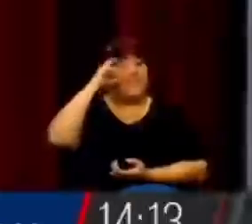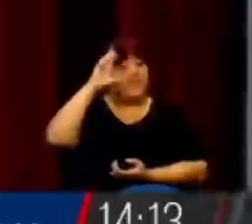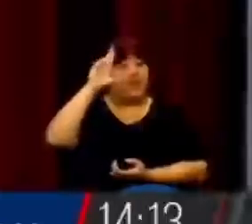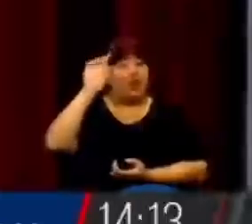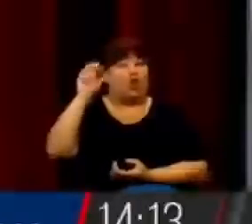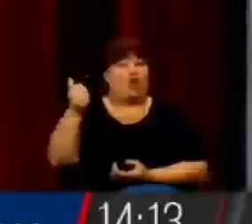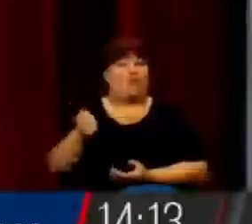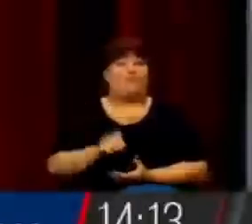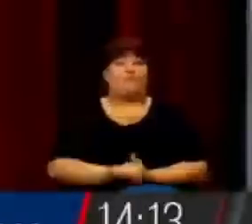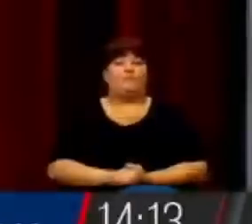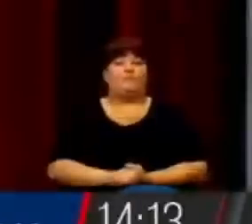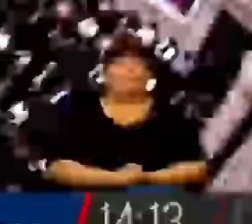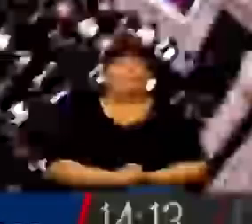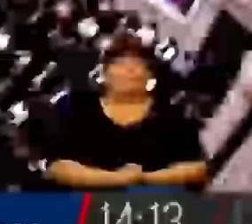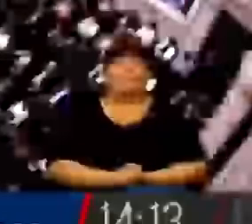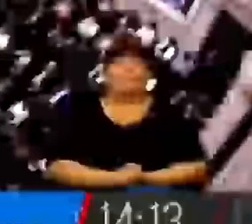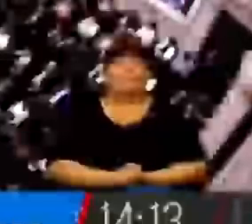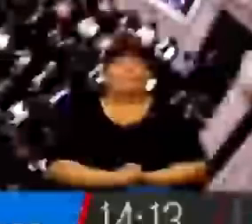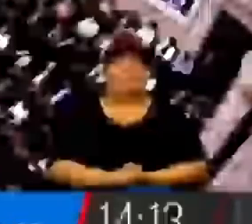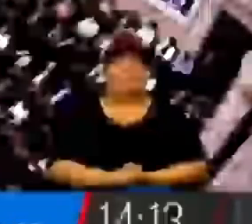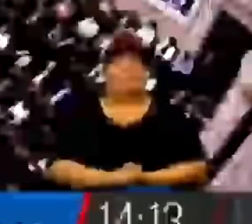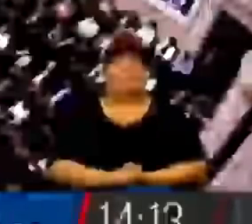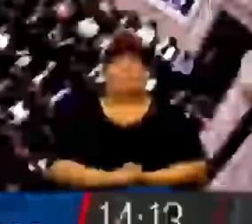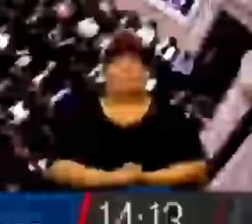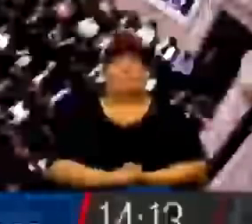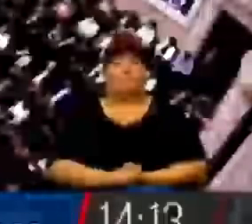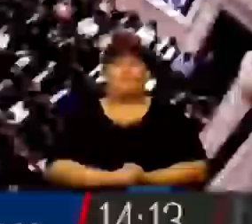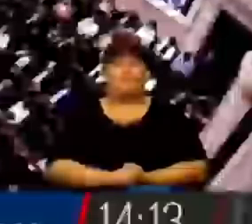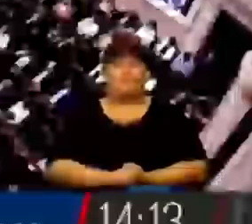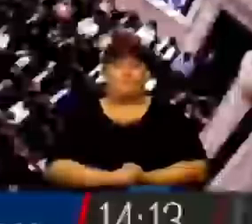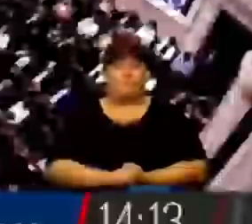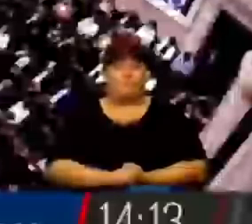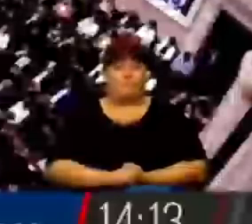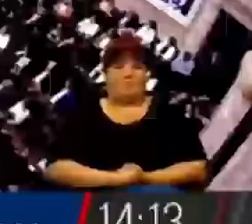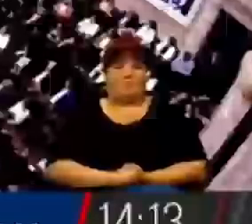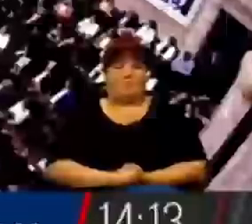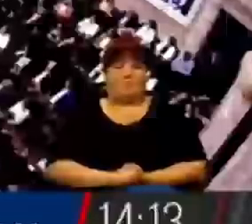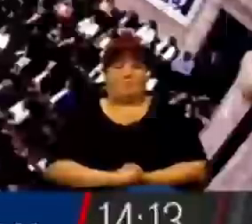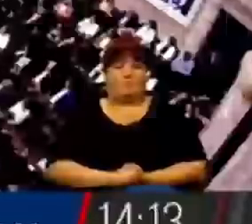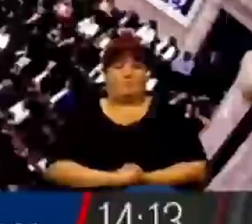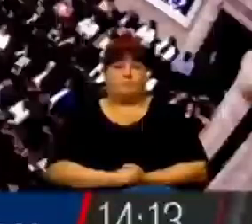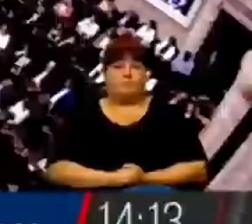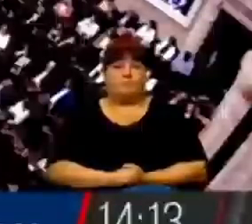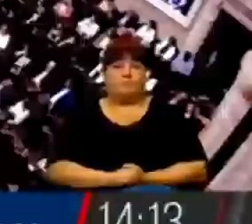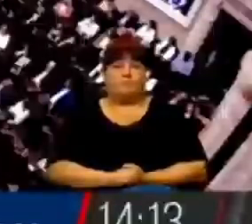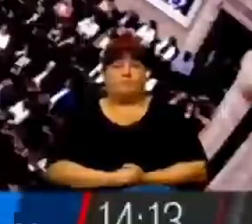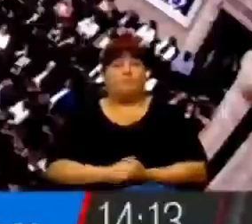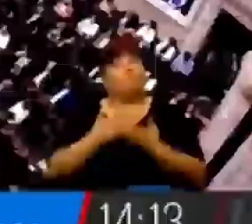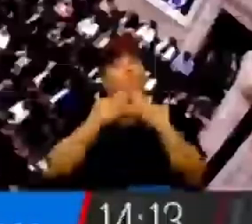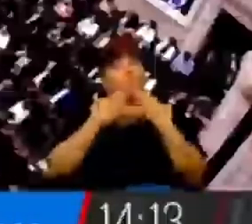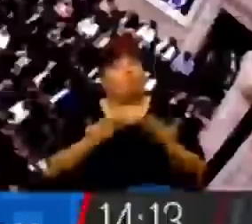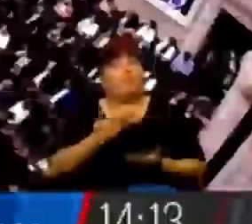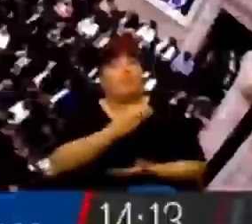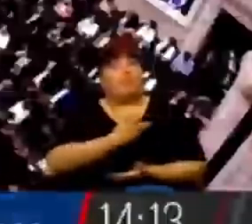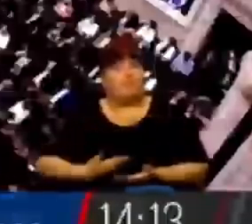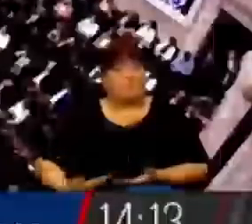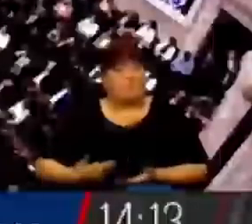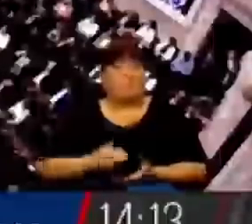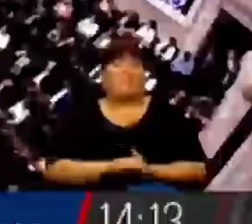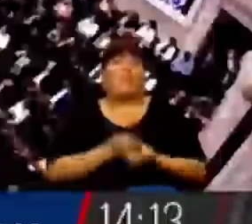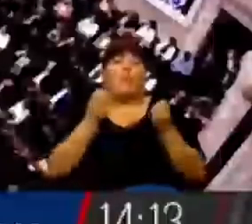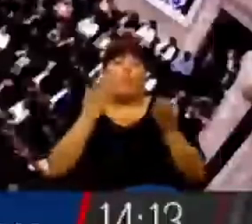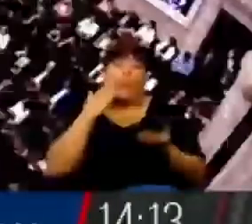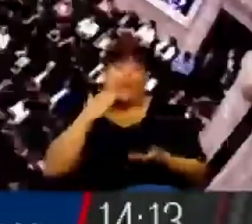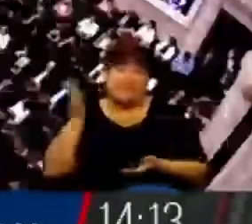formalismo, ¿no? Habló Máximo Kirchner, habló Negri, que bueno, está ahí con el bloque de los